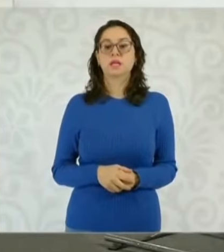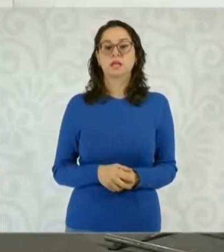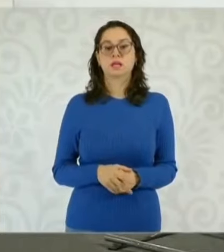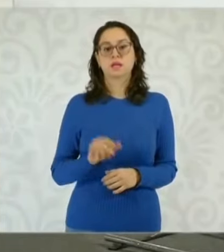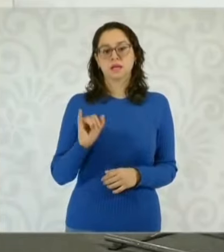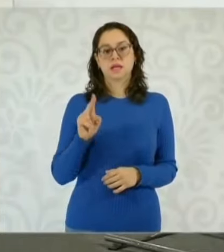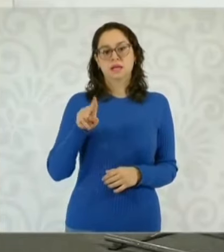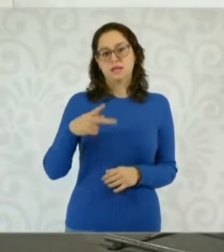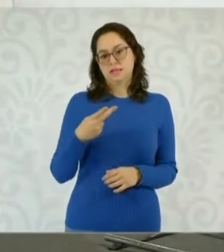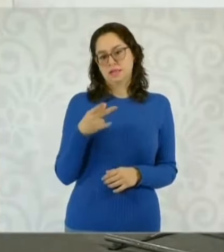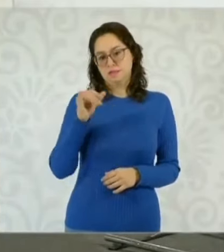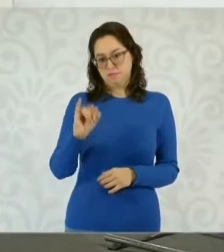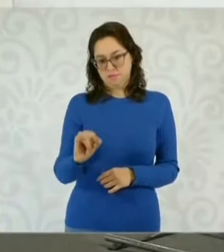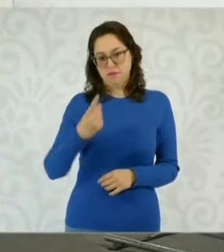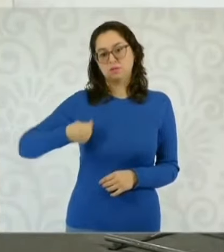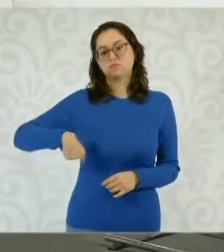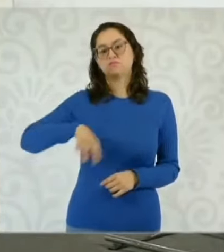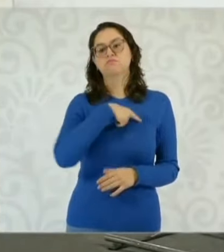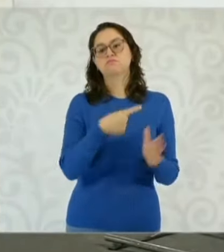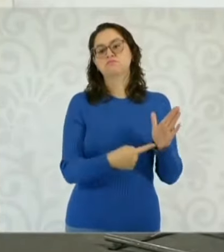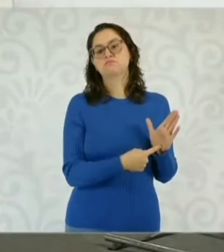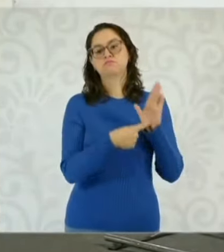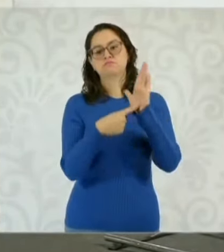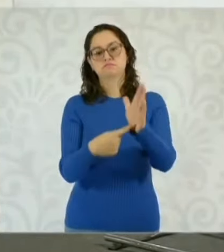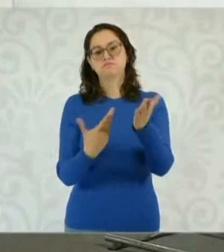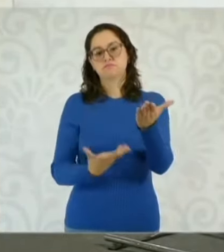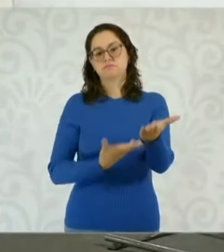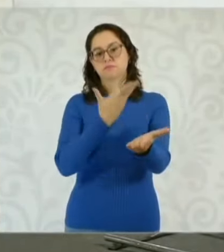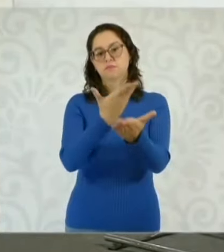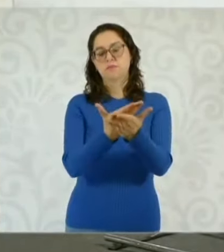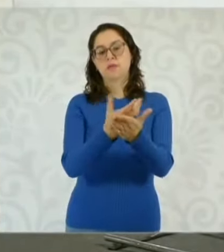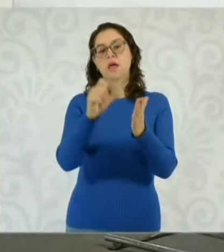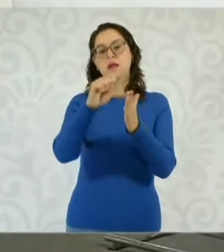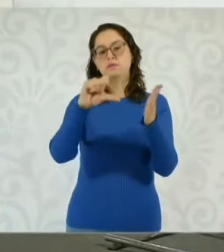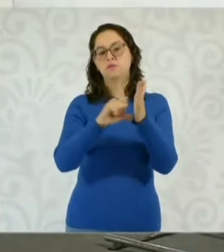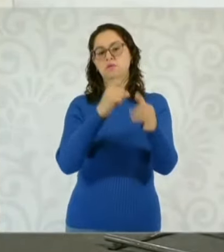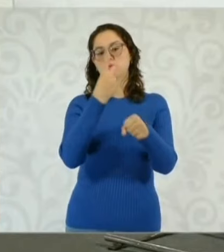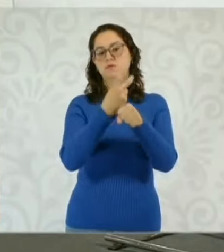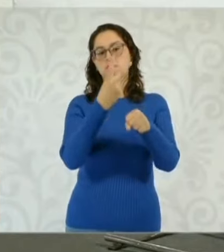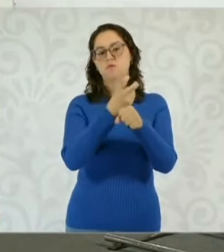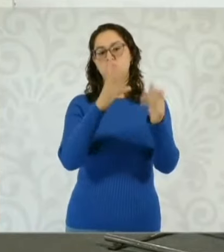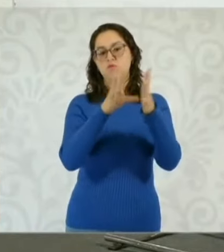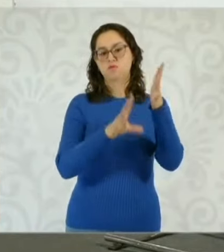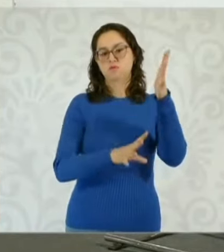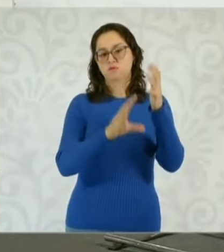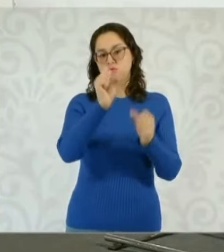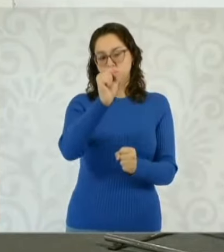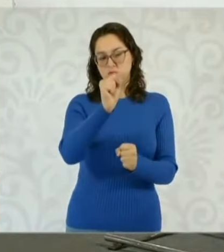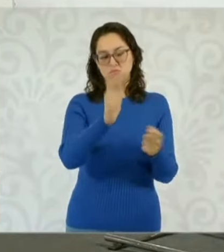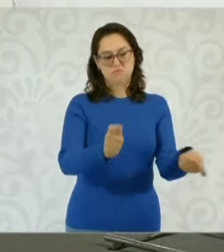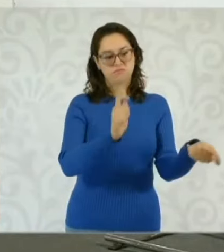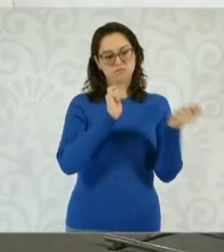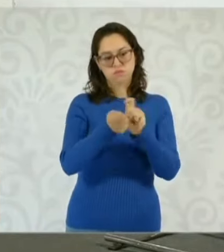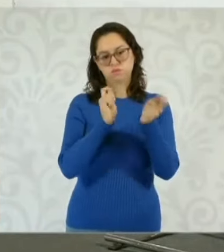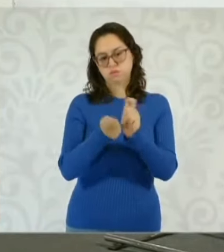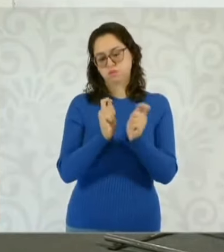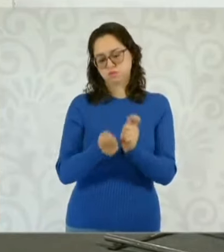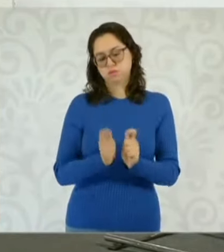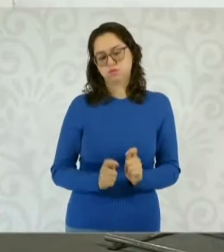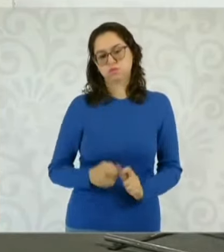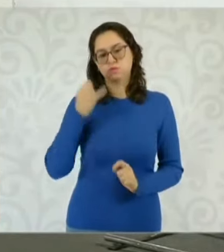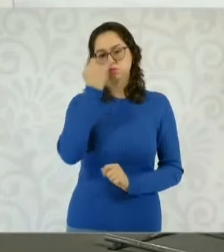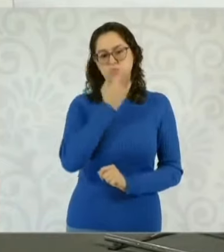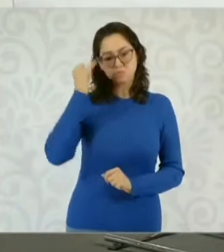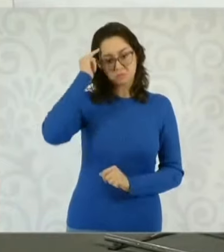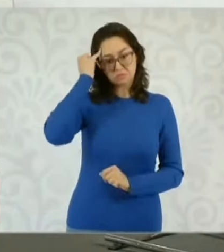Pueblos Indígenas presentamos la actualización de las traducciones al artículo 2 constitucional en lenguas indígenas. Del 10 de diciembre